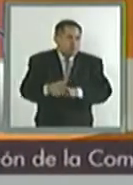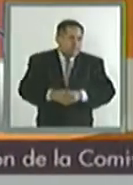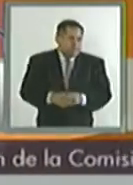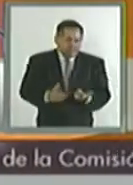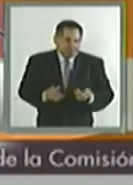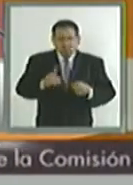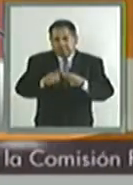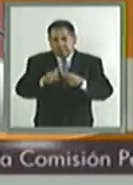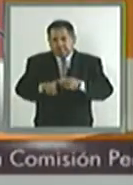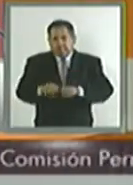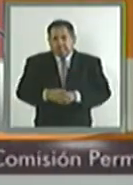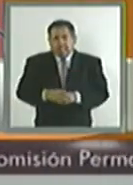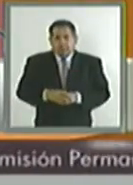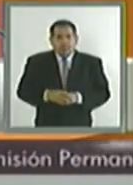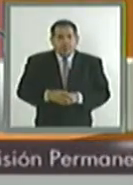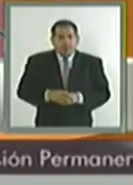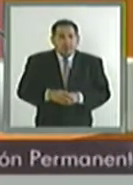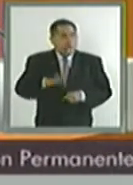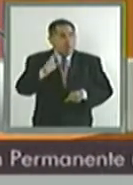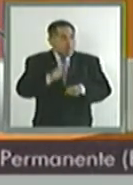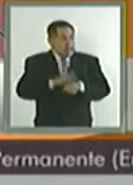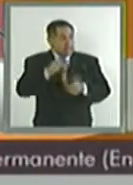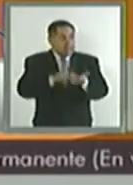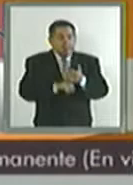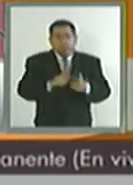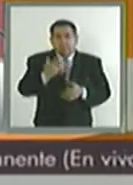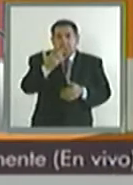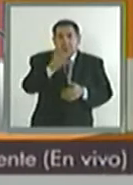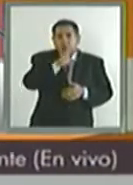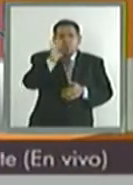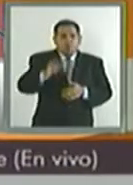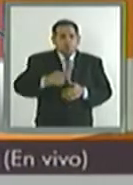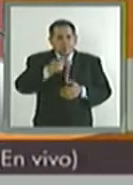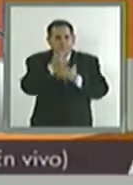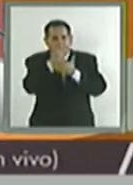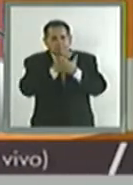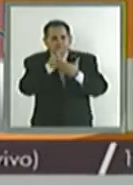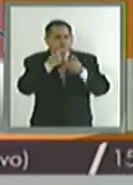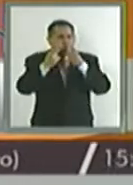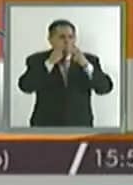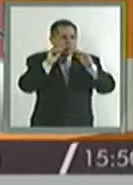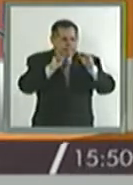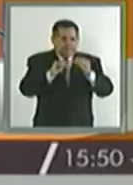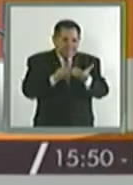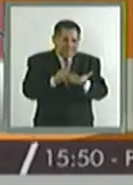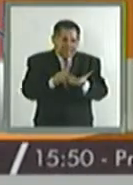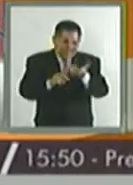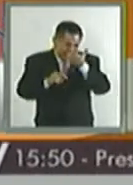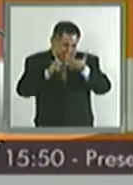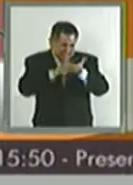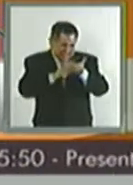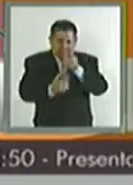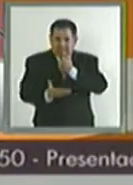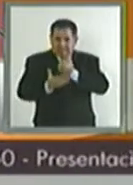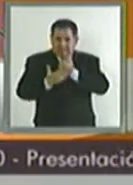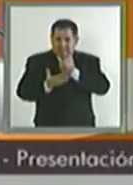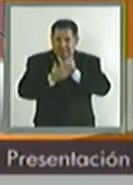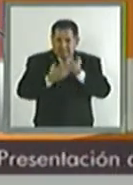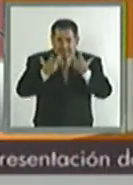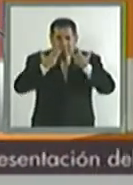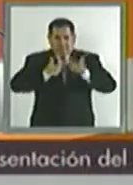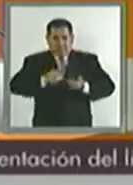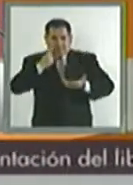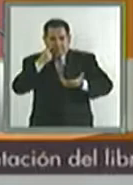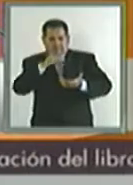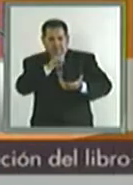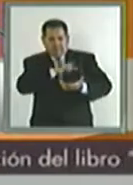Uno, incrementar a 50% los pictogramas de las cajetillas de cigarros con advertencia que muestran sus